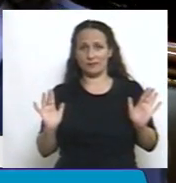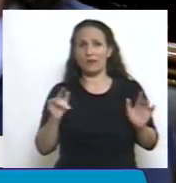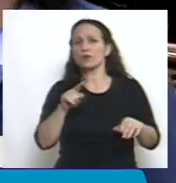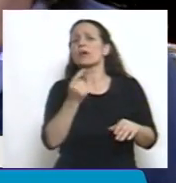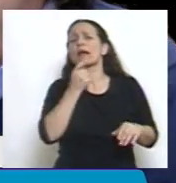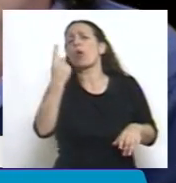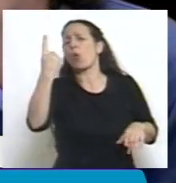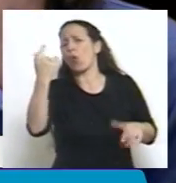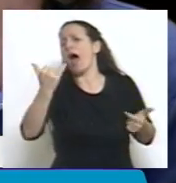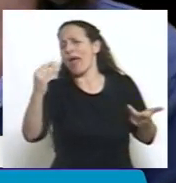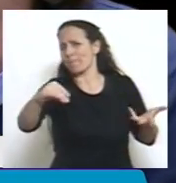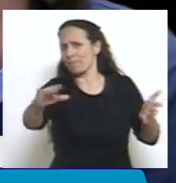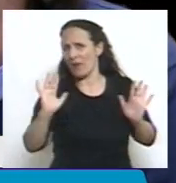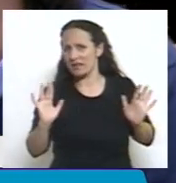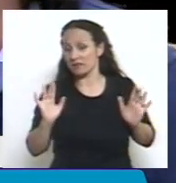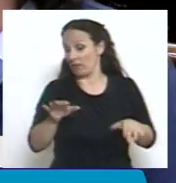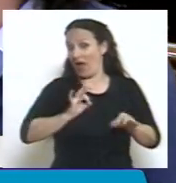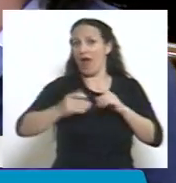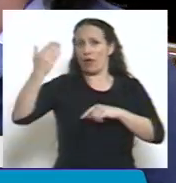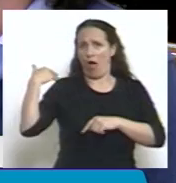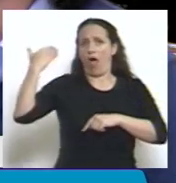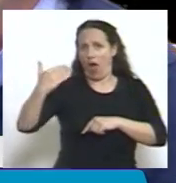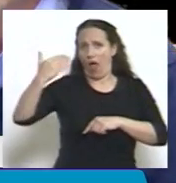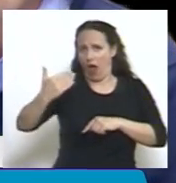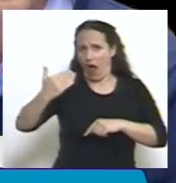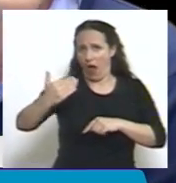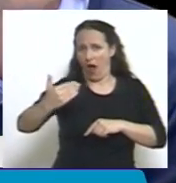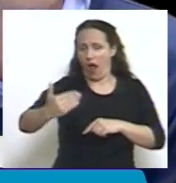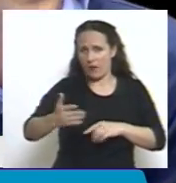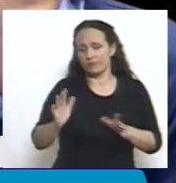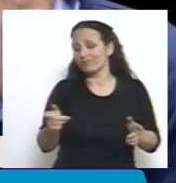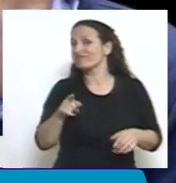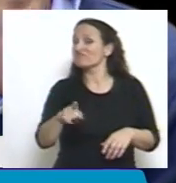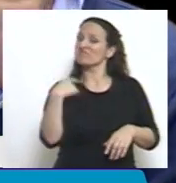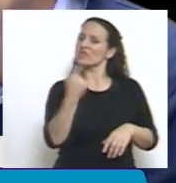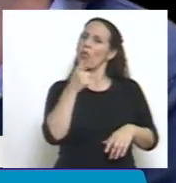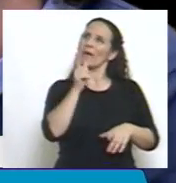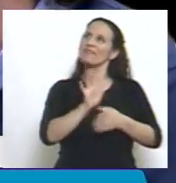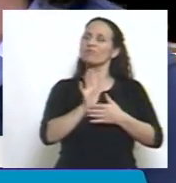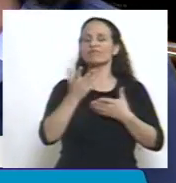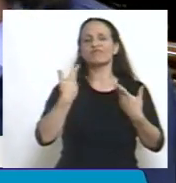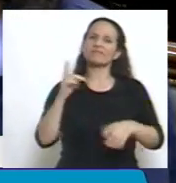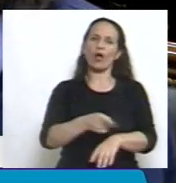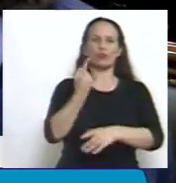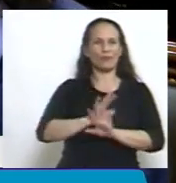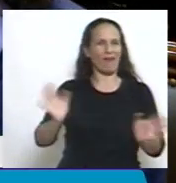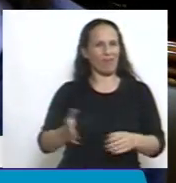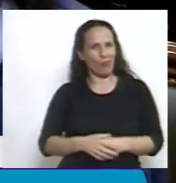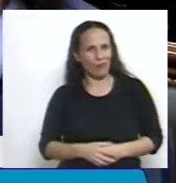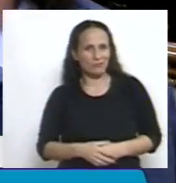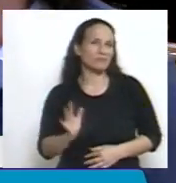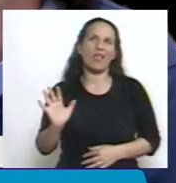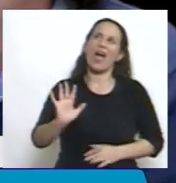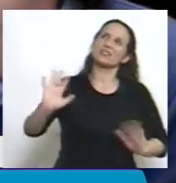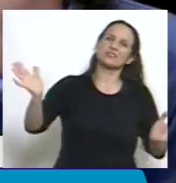Eso ocurrió en todos los años, pero es distinto en cada uno de los años. La naturaleza de esa subestimación, la naturaleza de